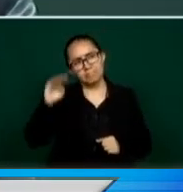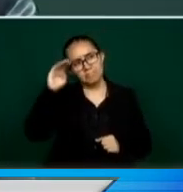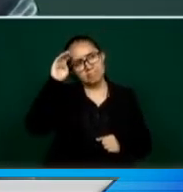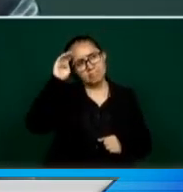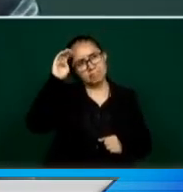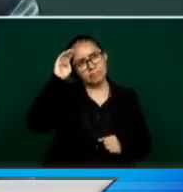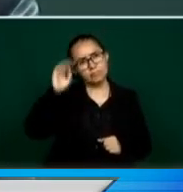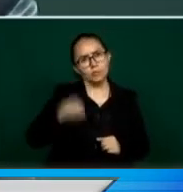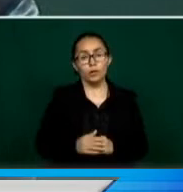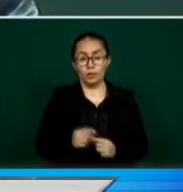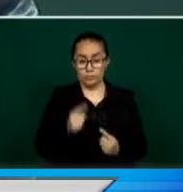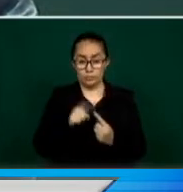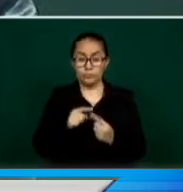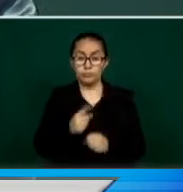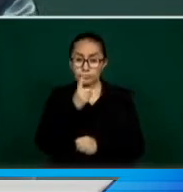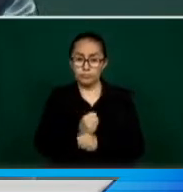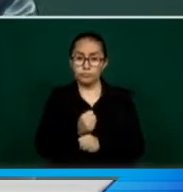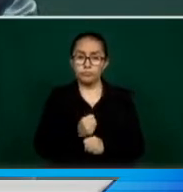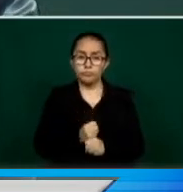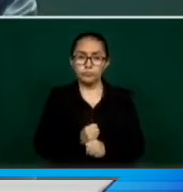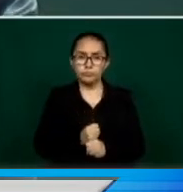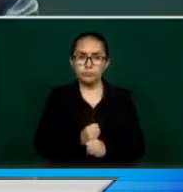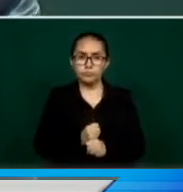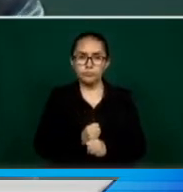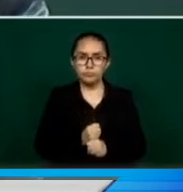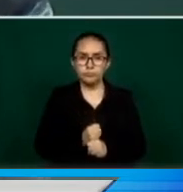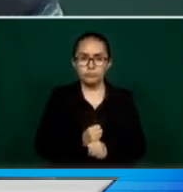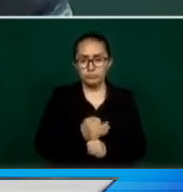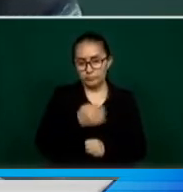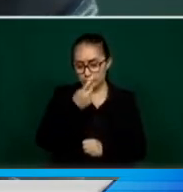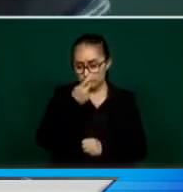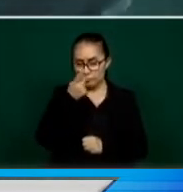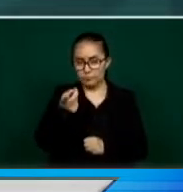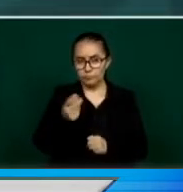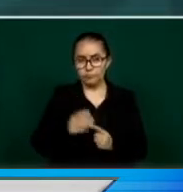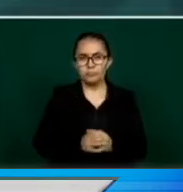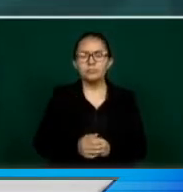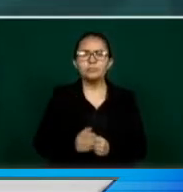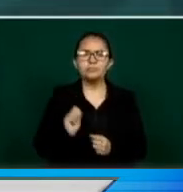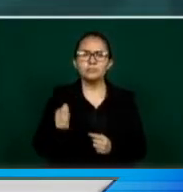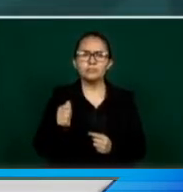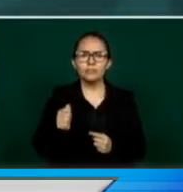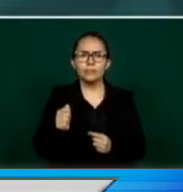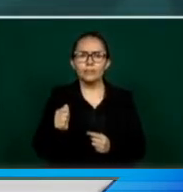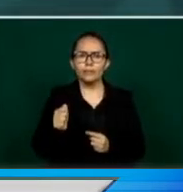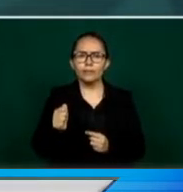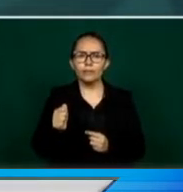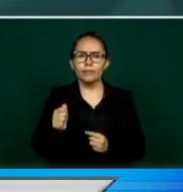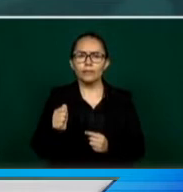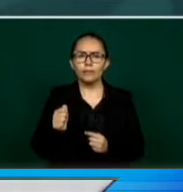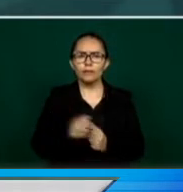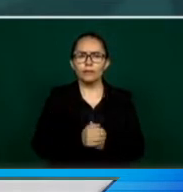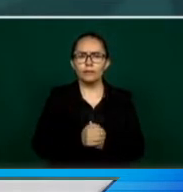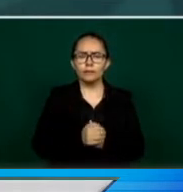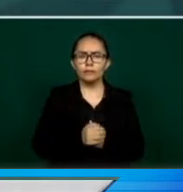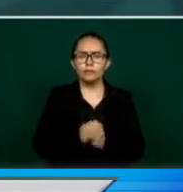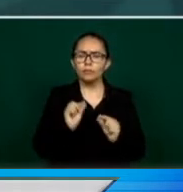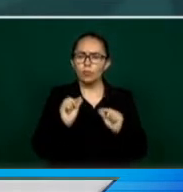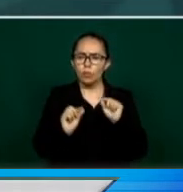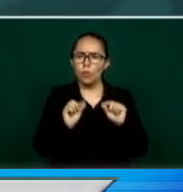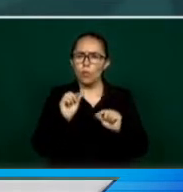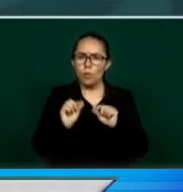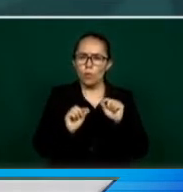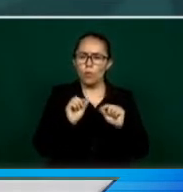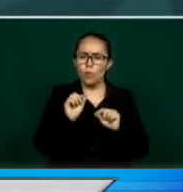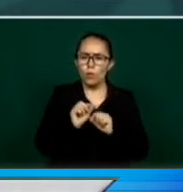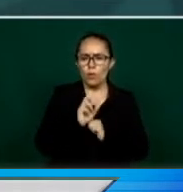inseguridad en el país. Los cuerpos de seguridad del Estado no estaban preparados y no eran suficientes. La creación de la Guardia Nacional significa contar con